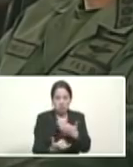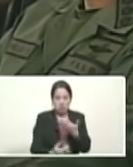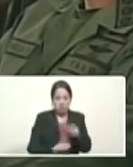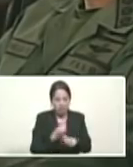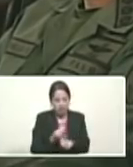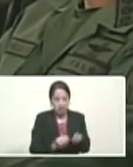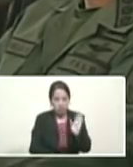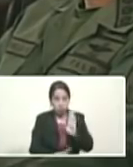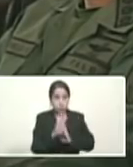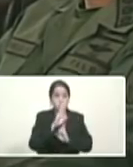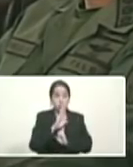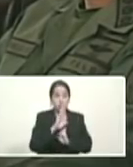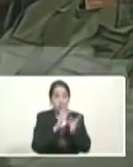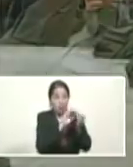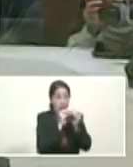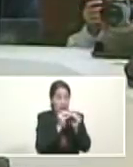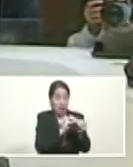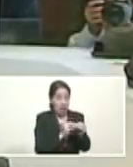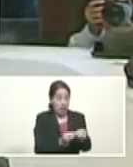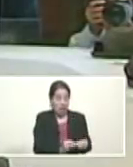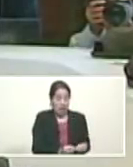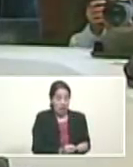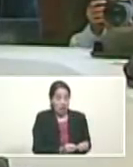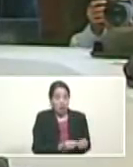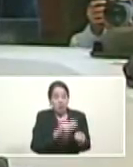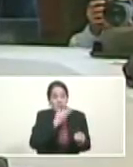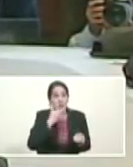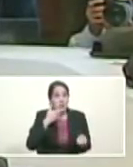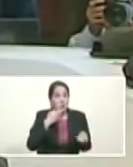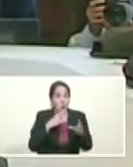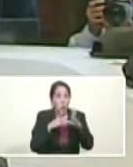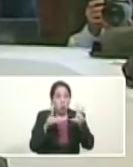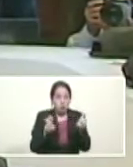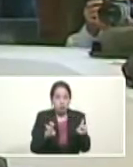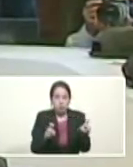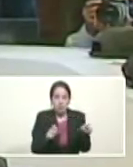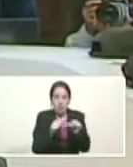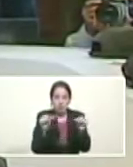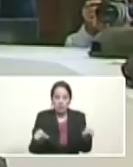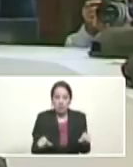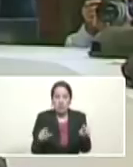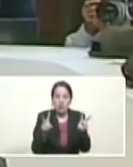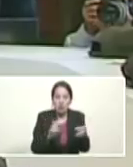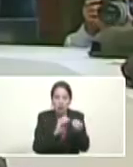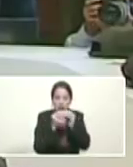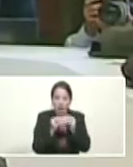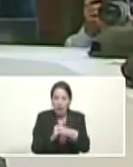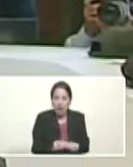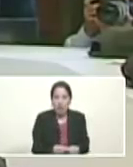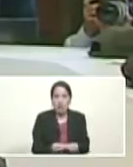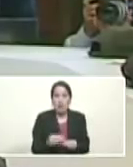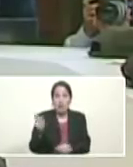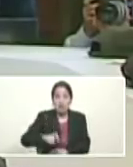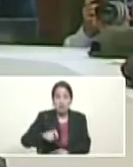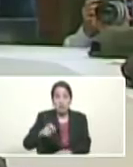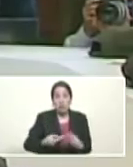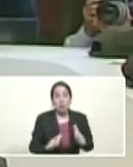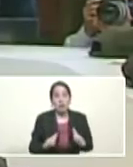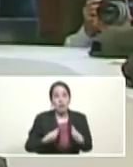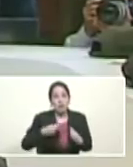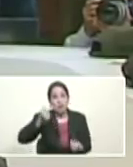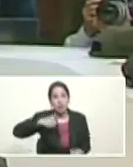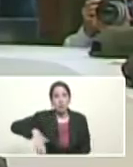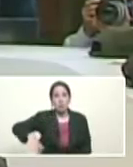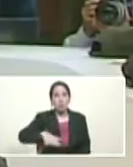de la ópera de la operatividad de todos estos sistemas y subsistemas tan necesarios para la vida del pueblo venezolano